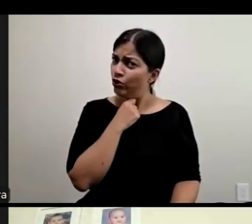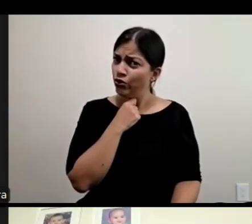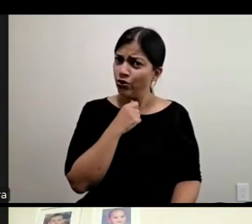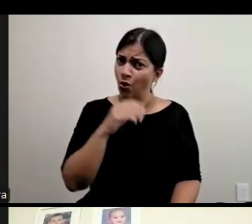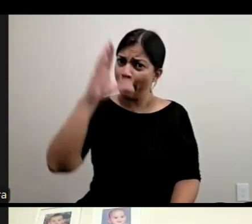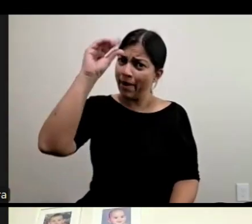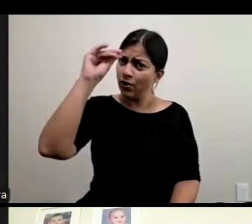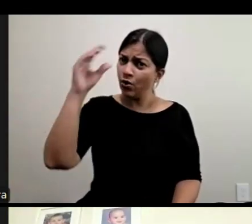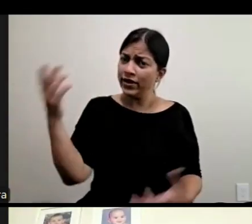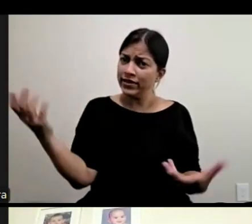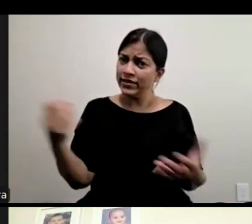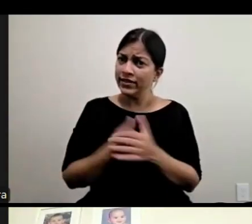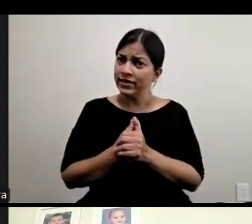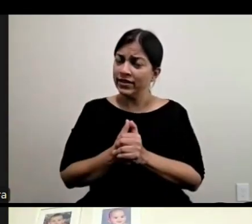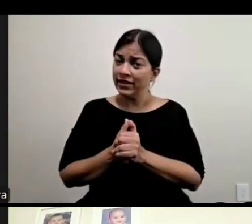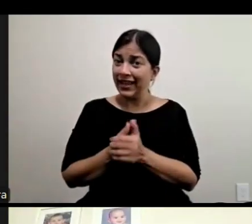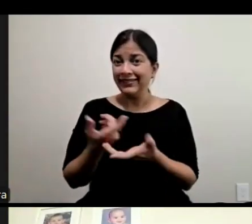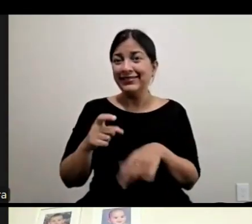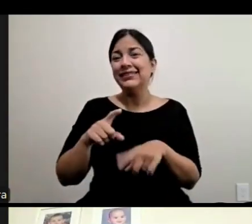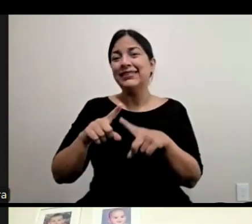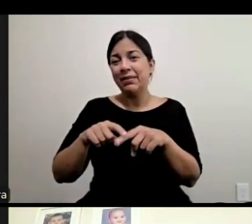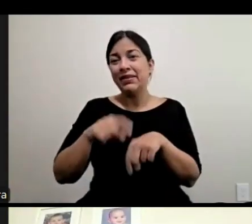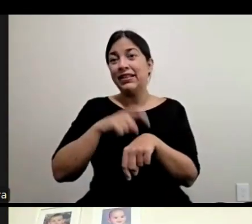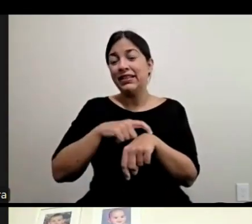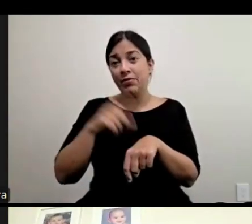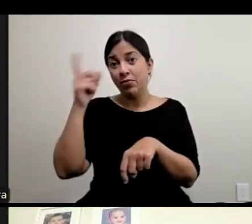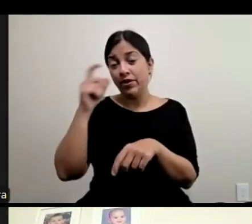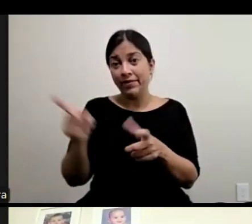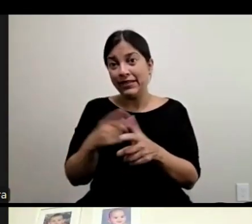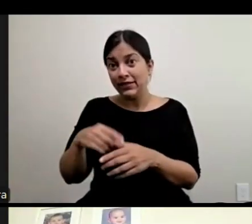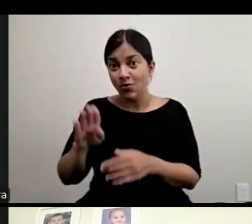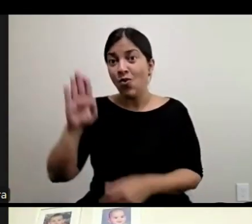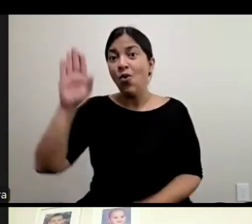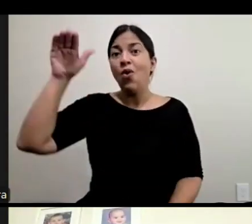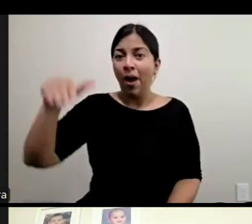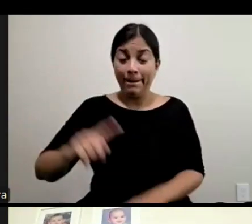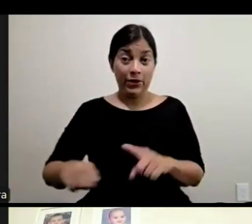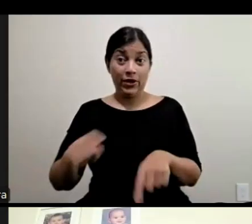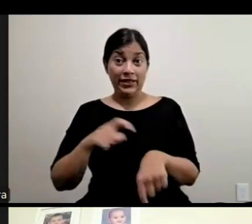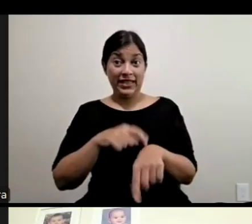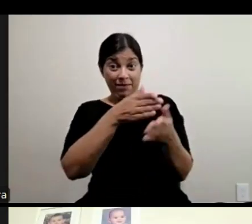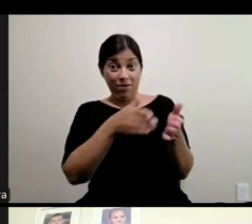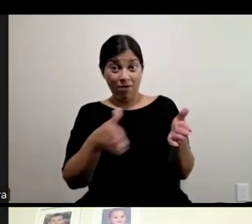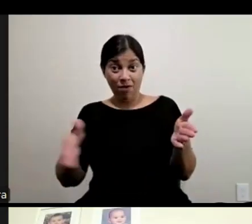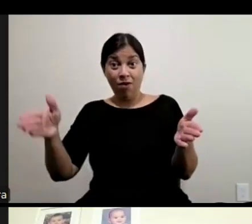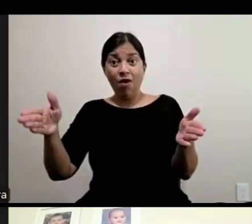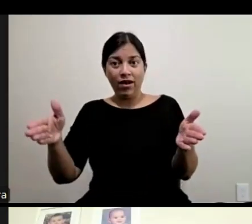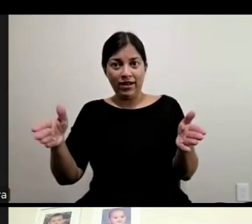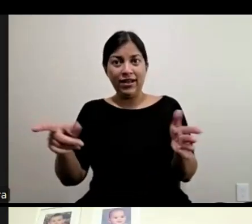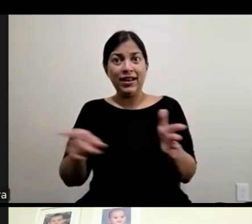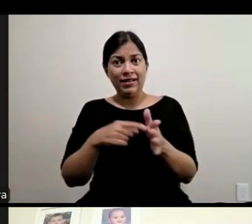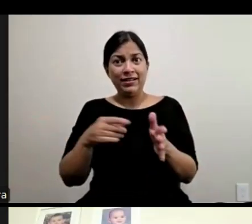sea, es por épocas, ¿verdad? Porque de momento como que sube y baja, pero hay muchas épocas, las bajas son bien